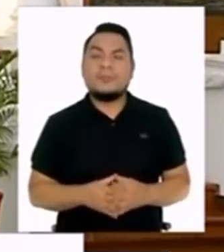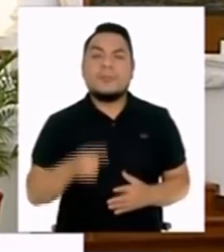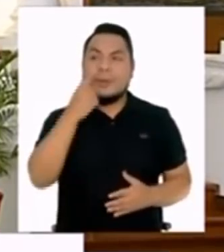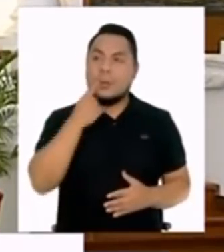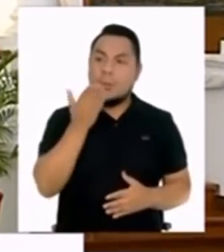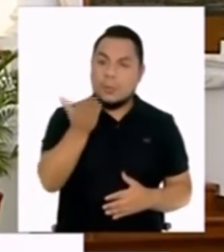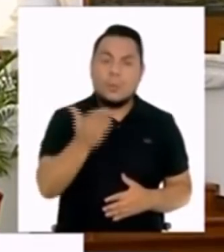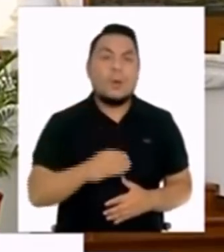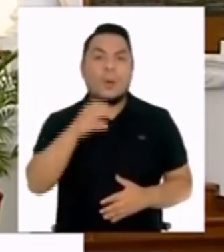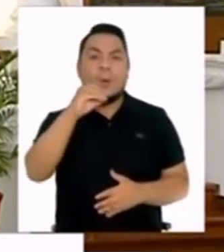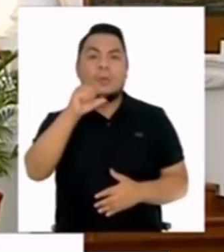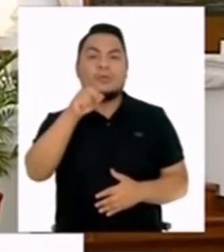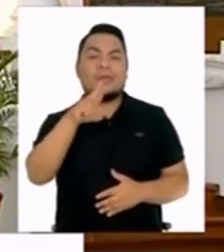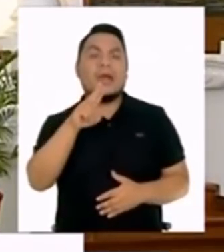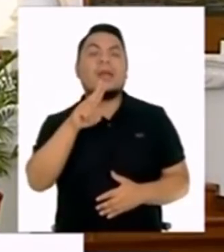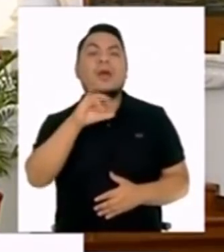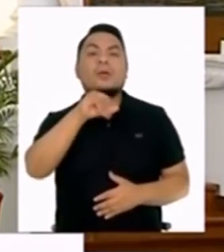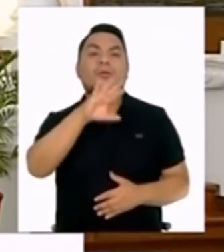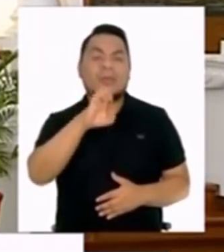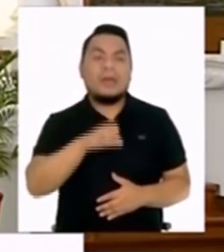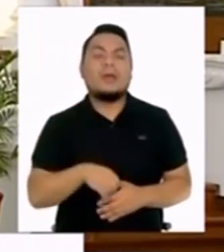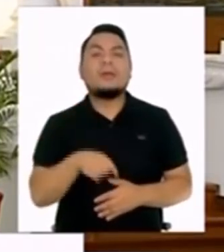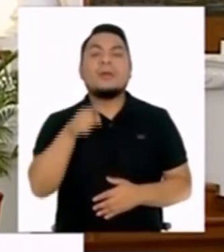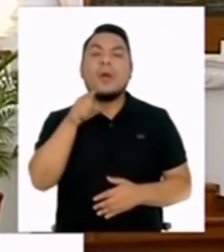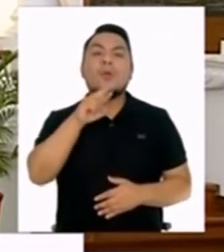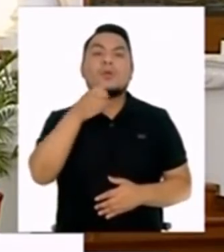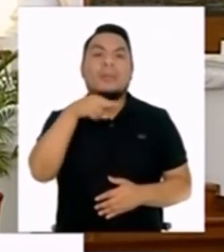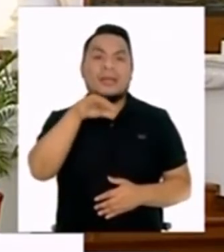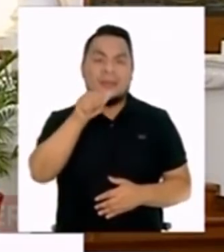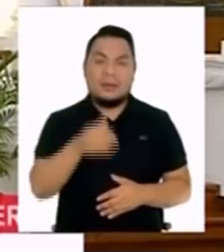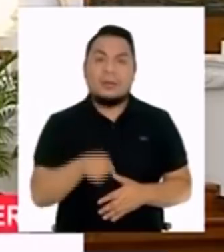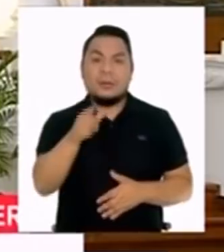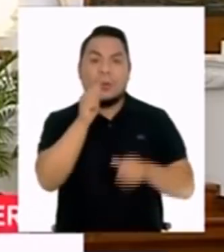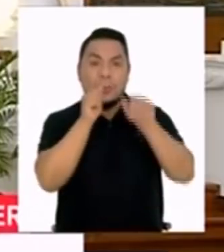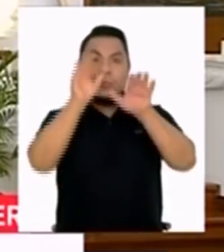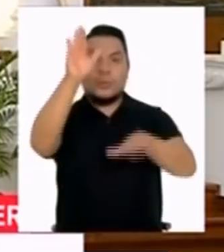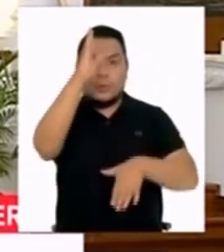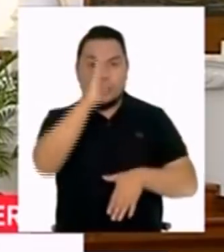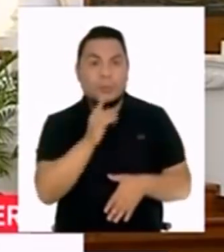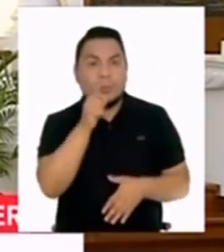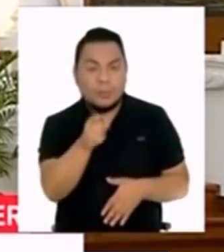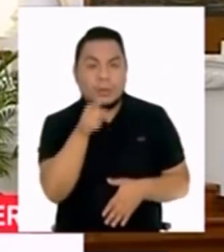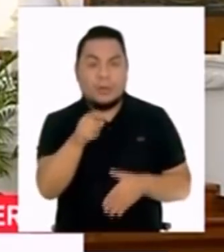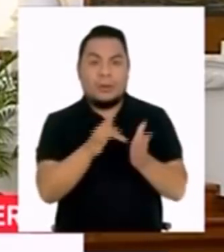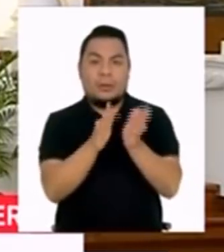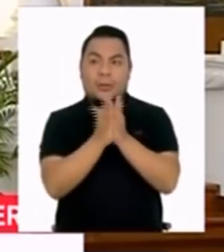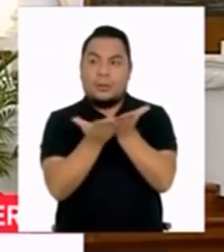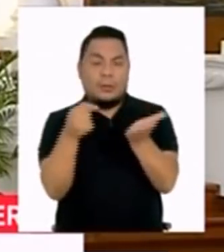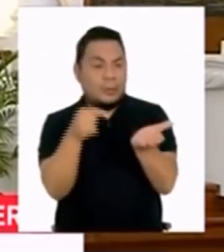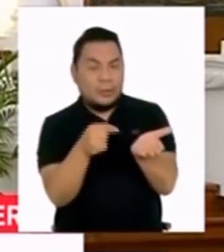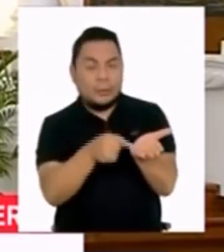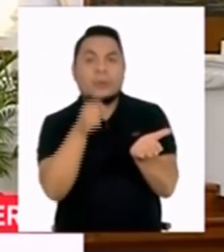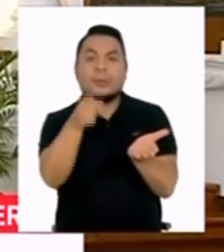Ciudadano exitosa. Óscar José Maurto de Romaña, juráis por Dios y esos santos